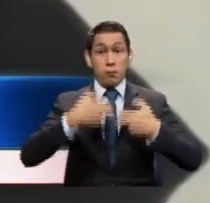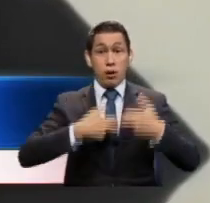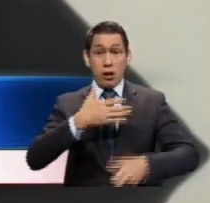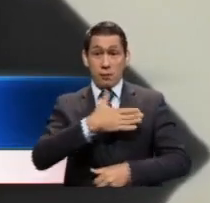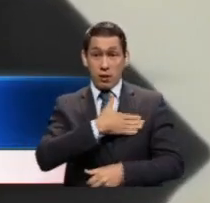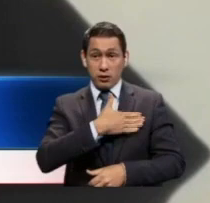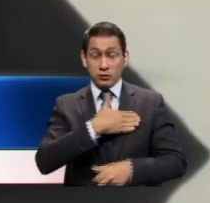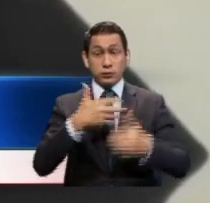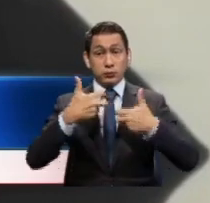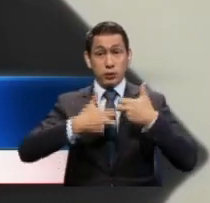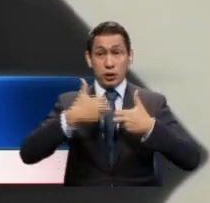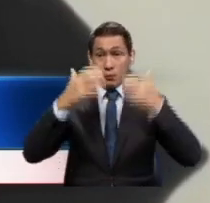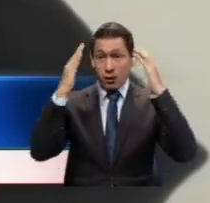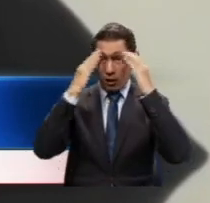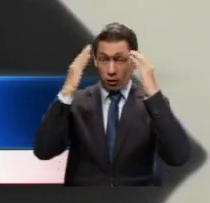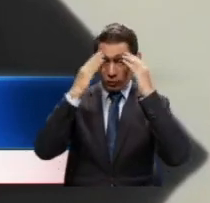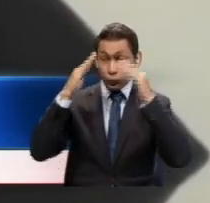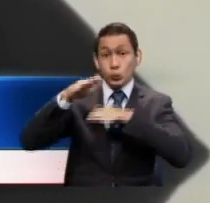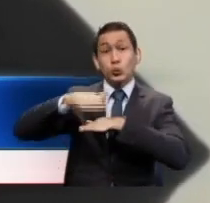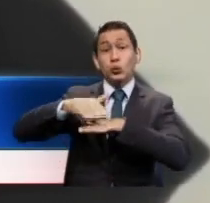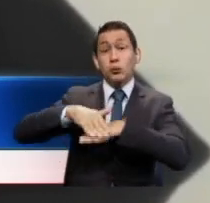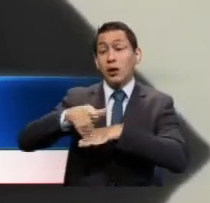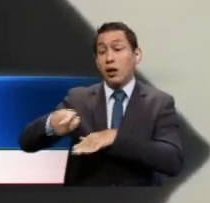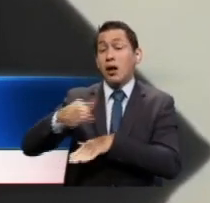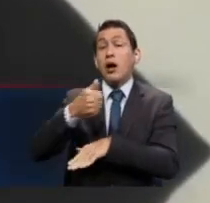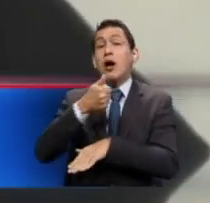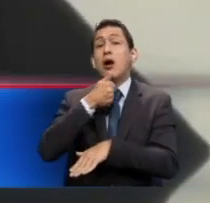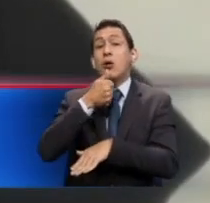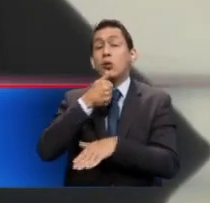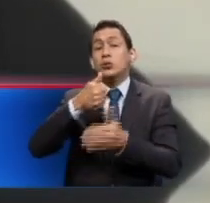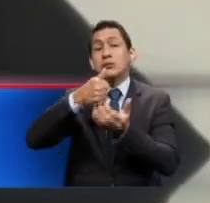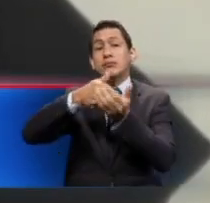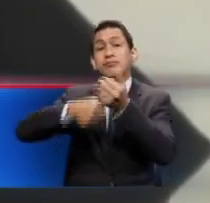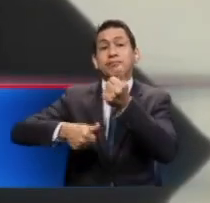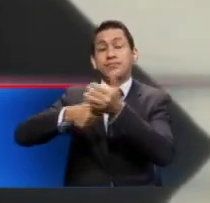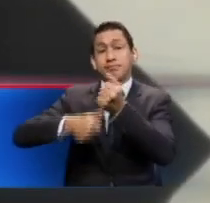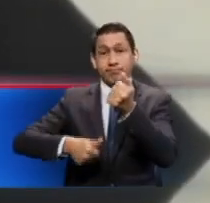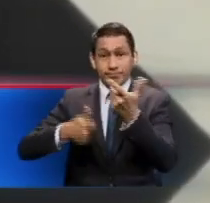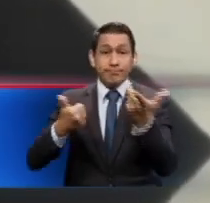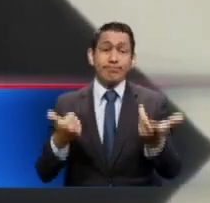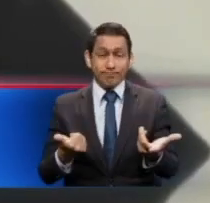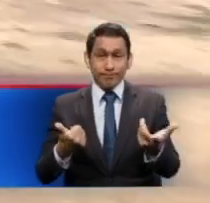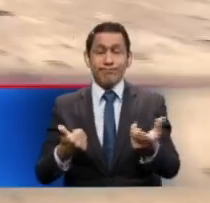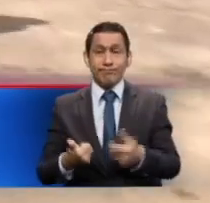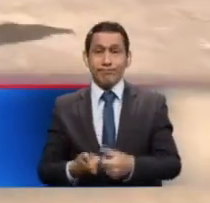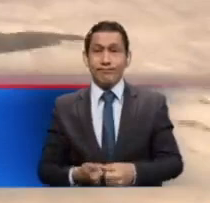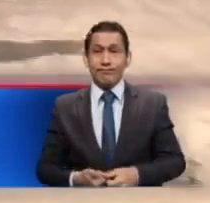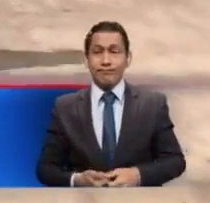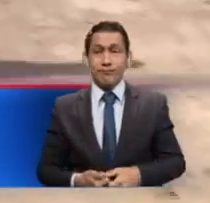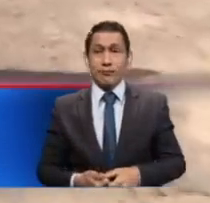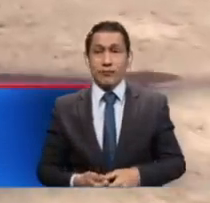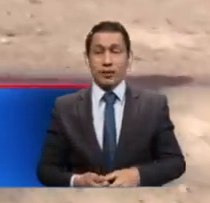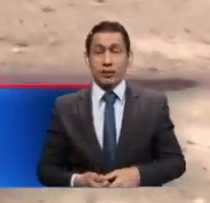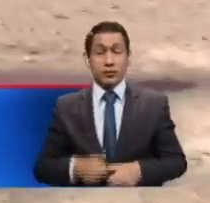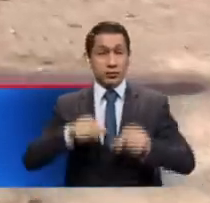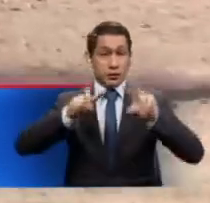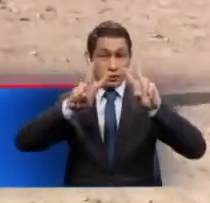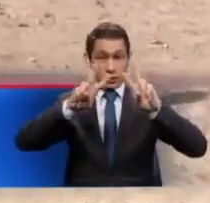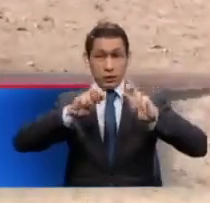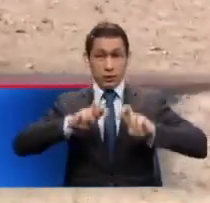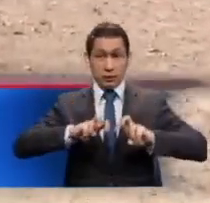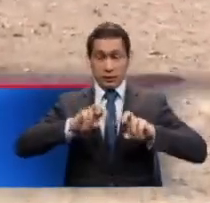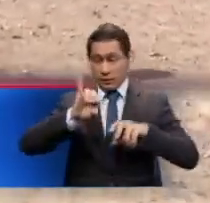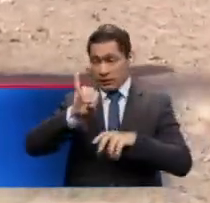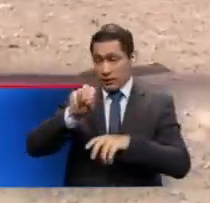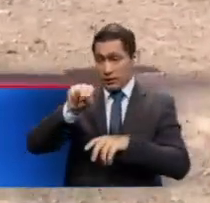nivel cerebral, que pueden determinar secuelas permanentes en las personas que pueden ser afectadas de estas enfermedades. El estudio realizado por el